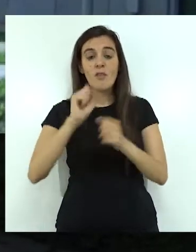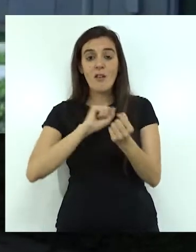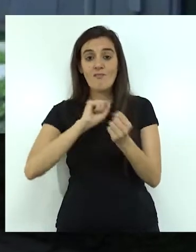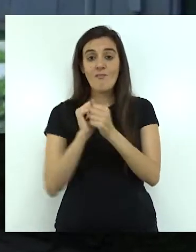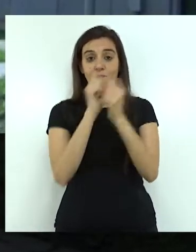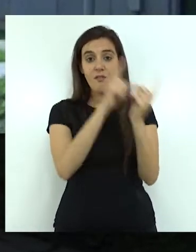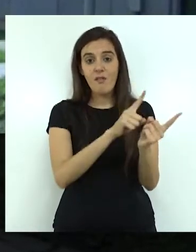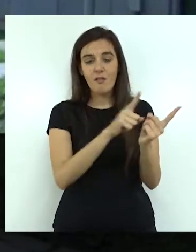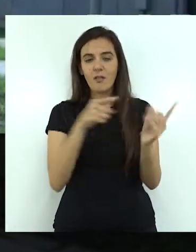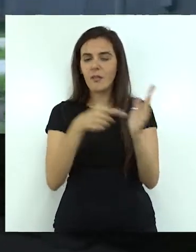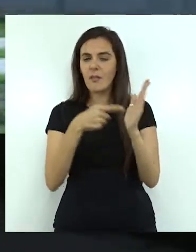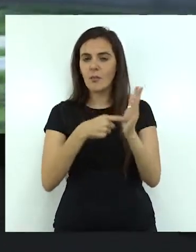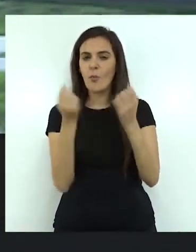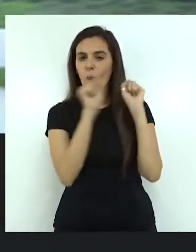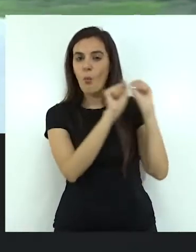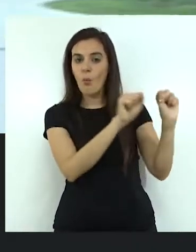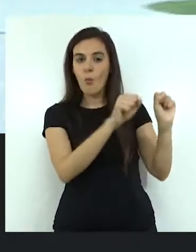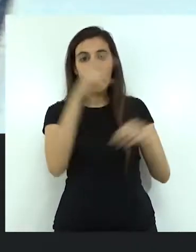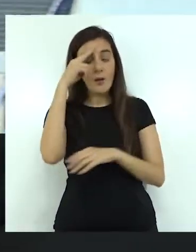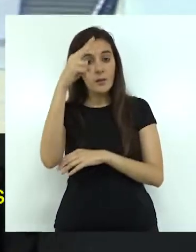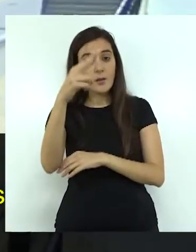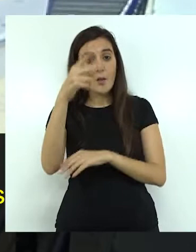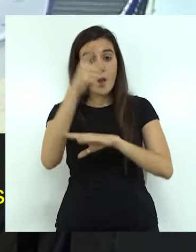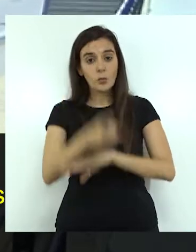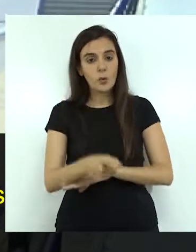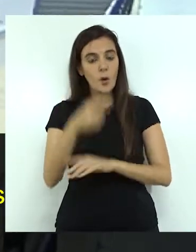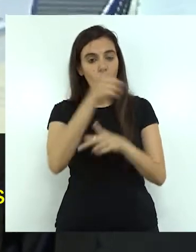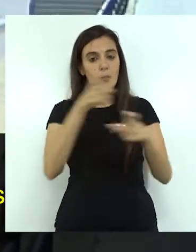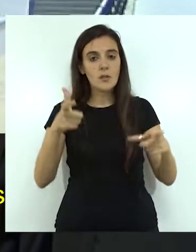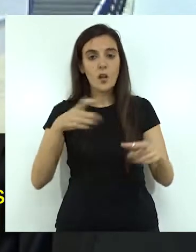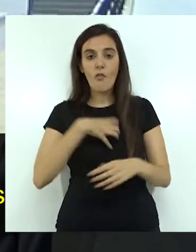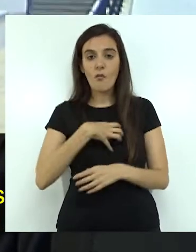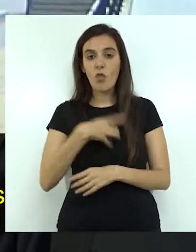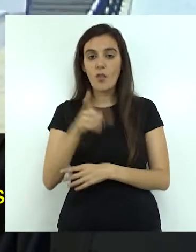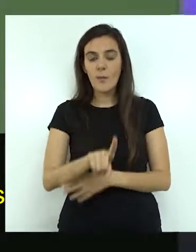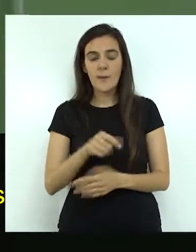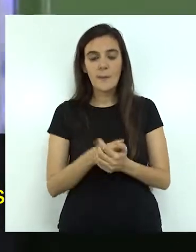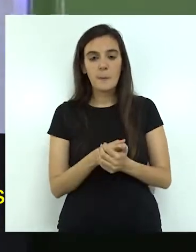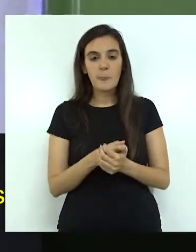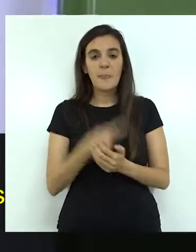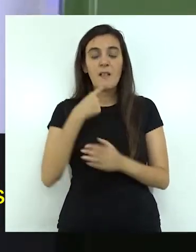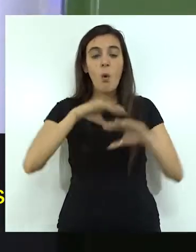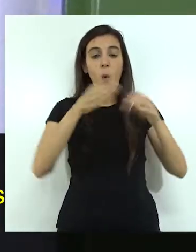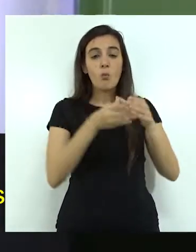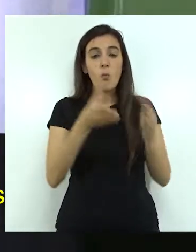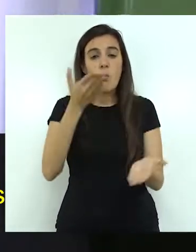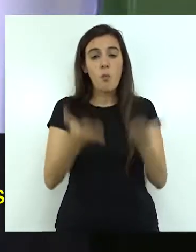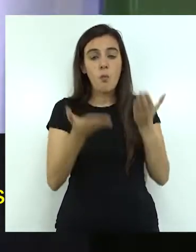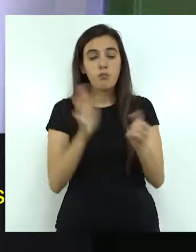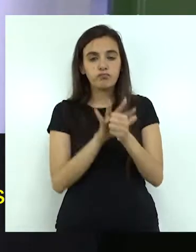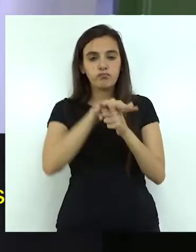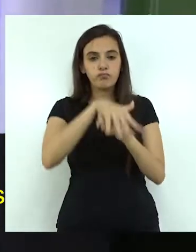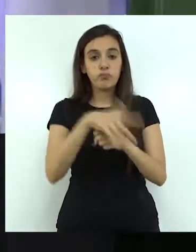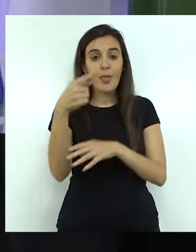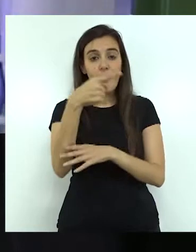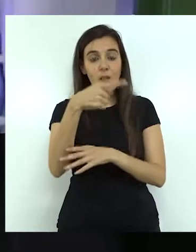un respaldo de respeto y autoridad para los funcionarios se estima que un pequeño grupo ejerce una influencia negativa con el resto de